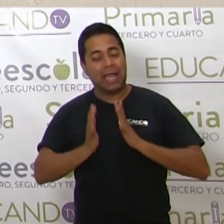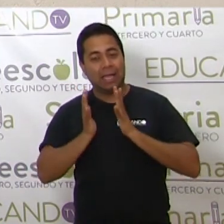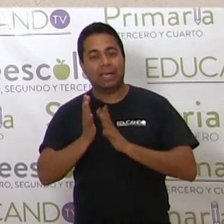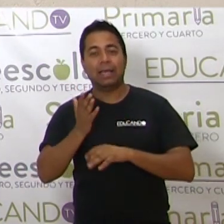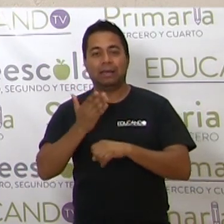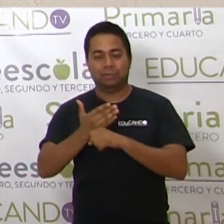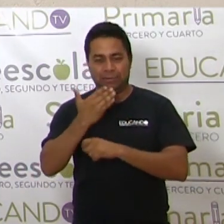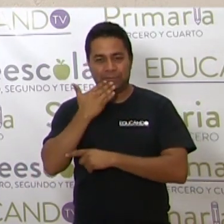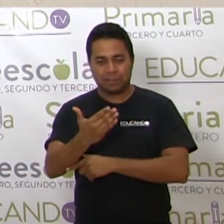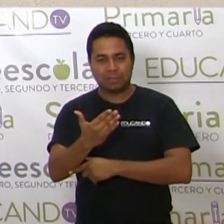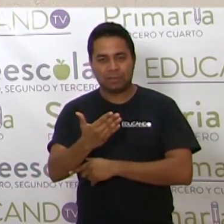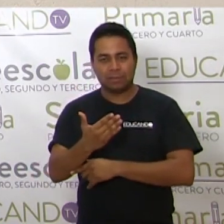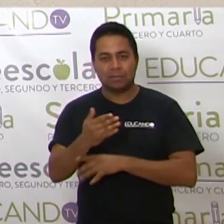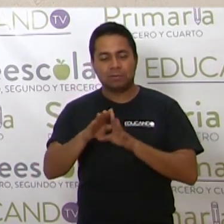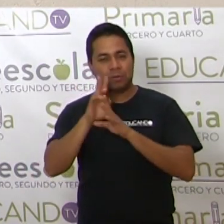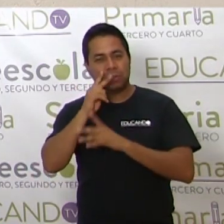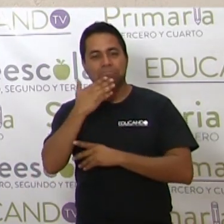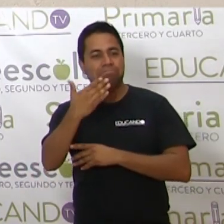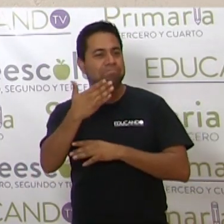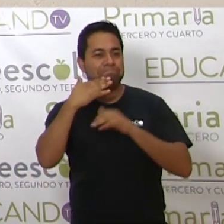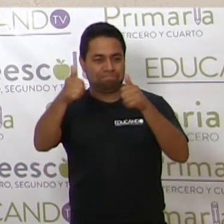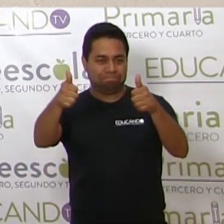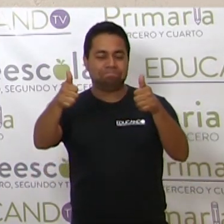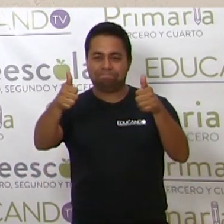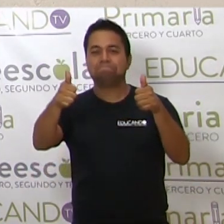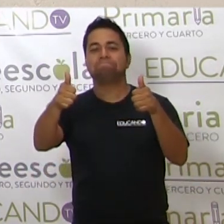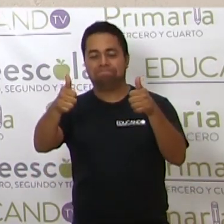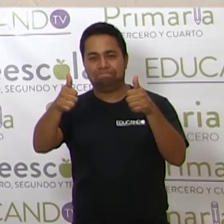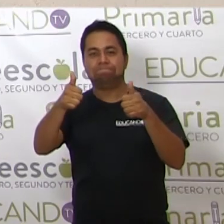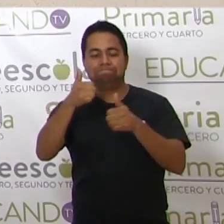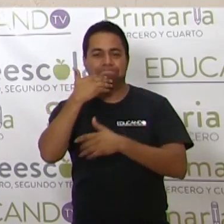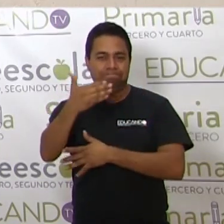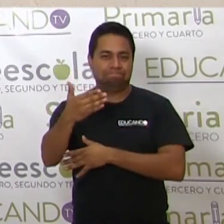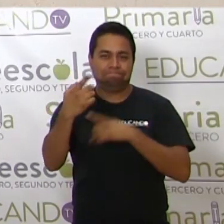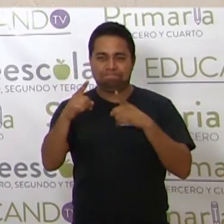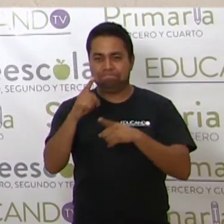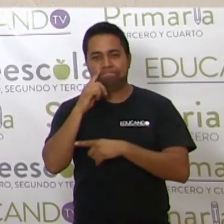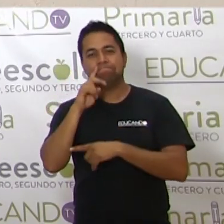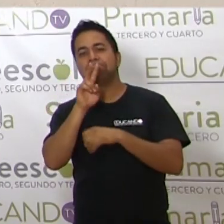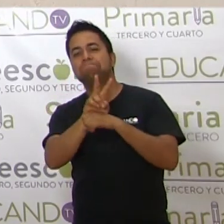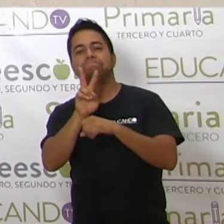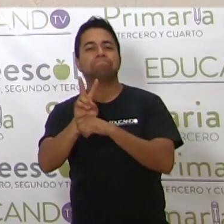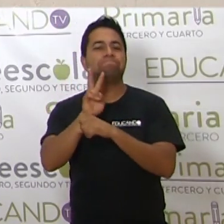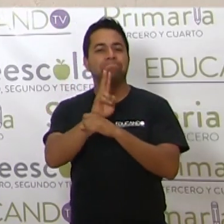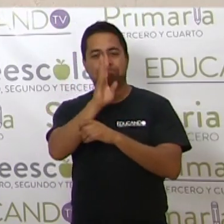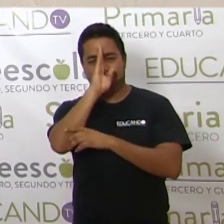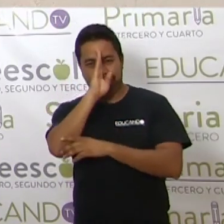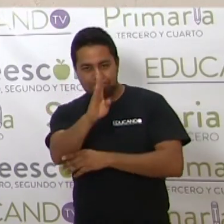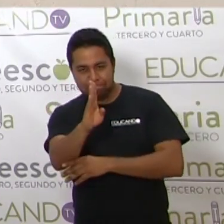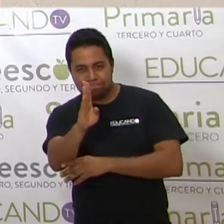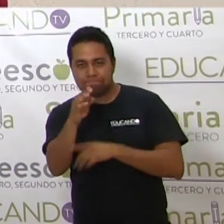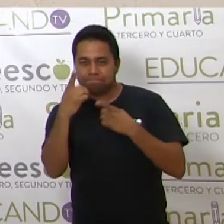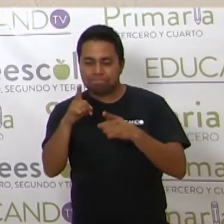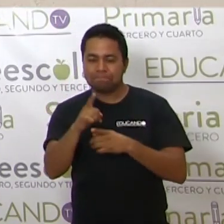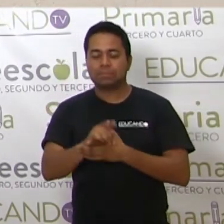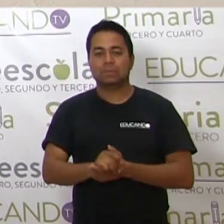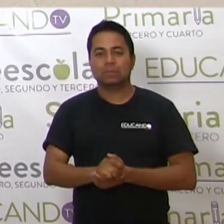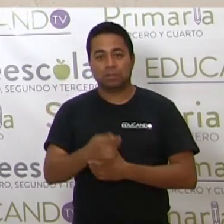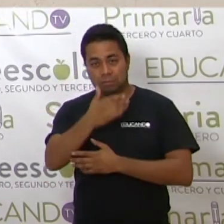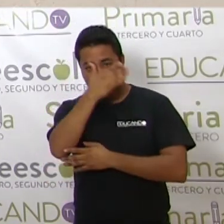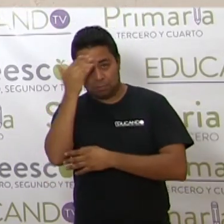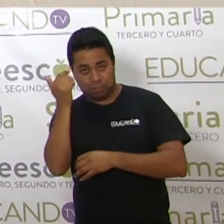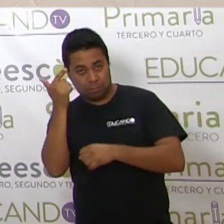sorprendido como los ves david muy bien en verdad david los observa directamente a ellos y bueno no sé si